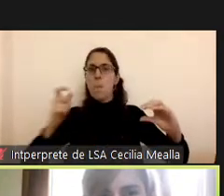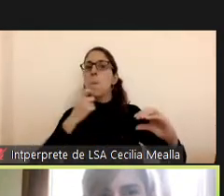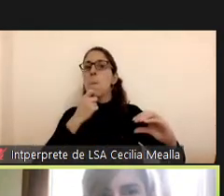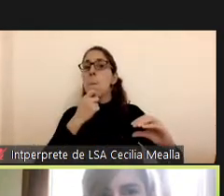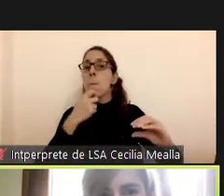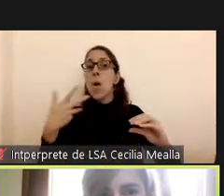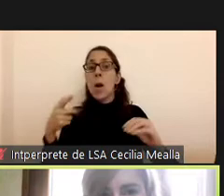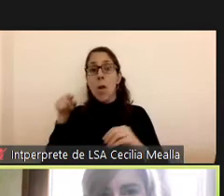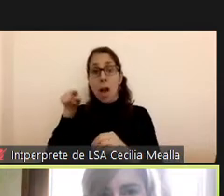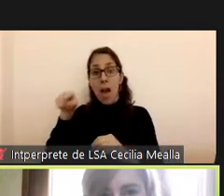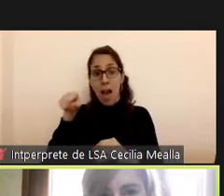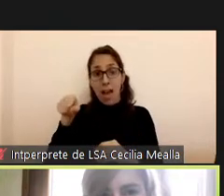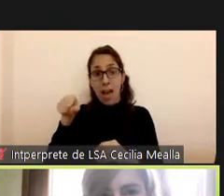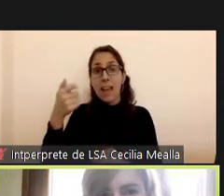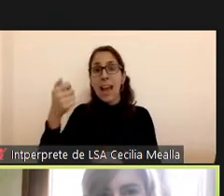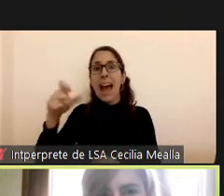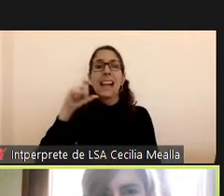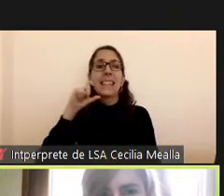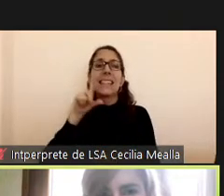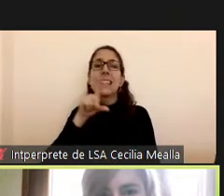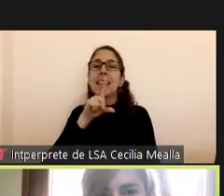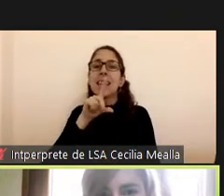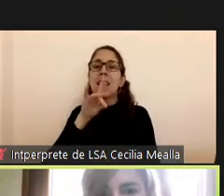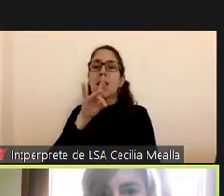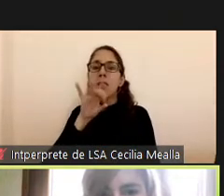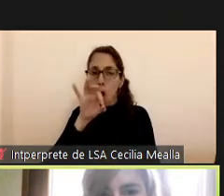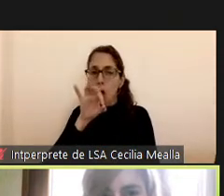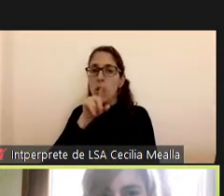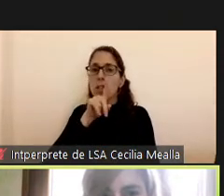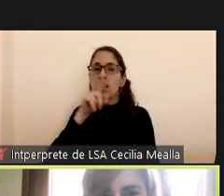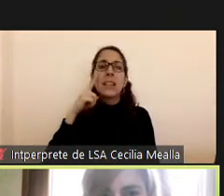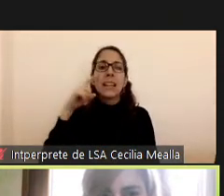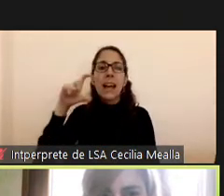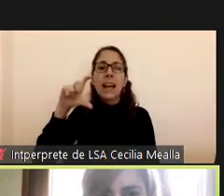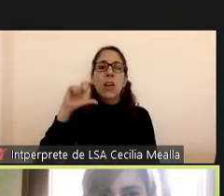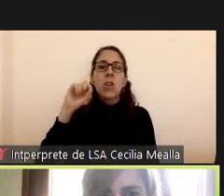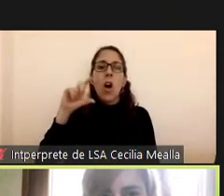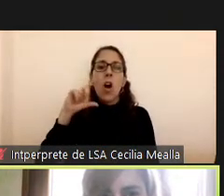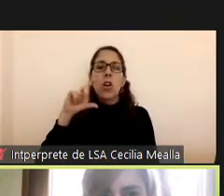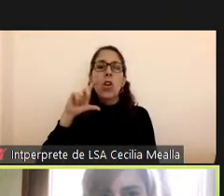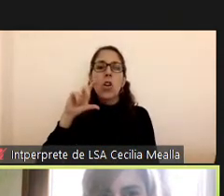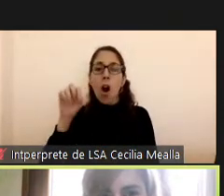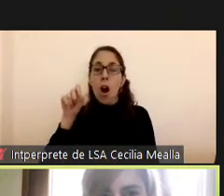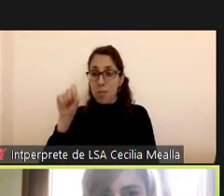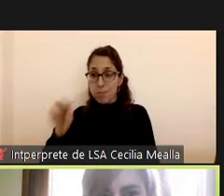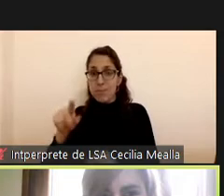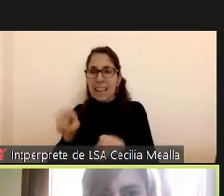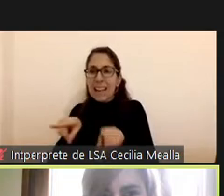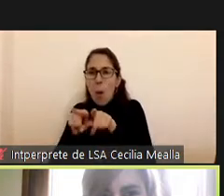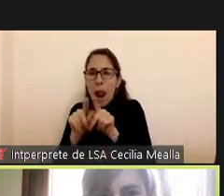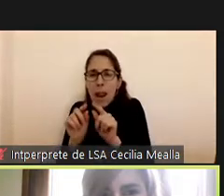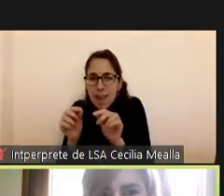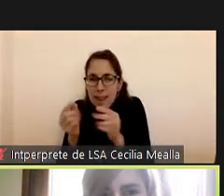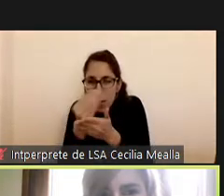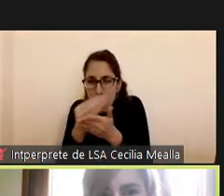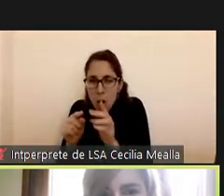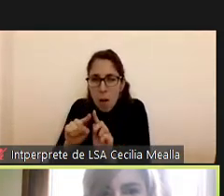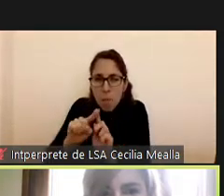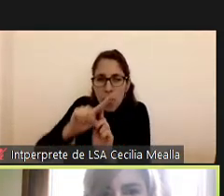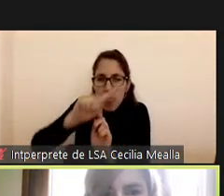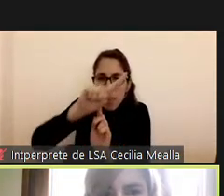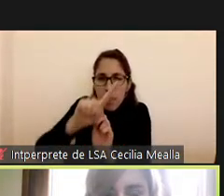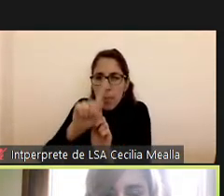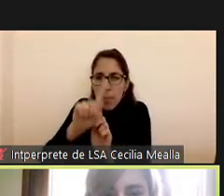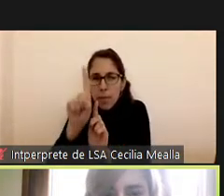ácido teicoico para las gram positivas, ¿sí? Que serían como estos pelitos que ven por acá,